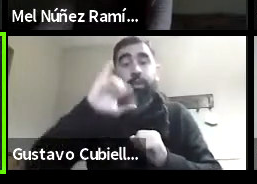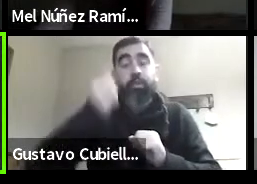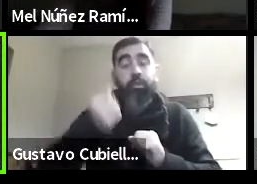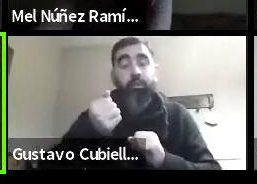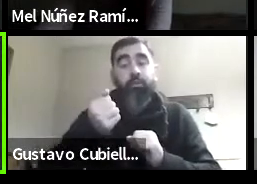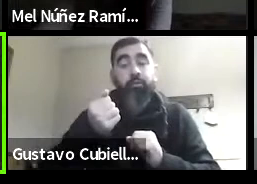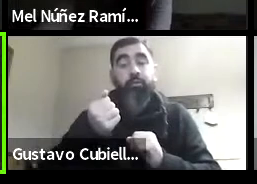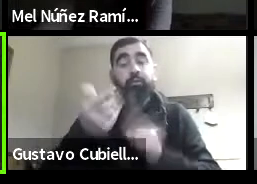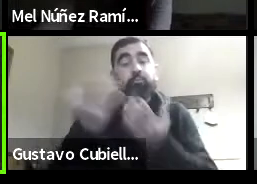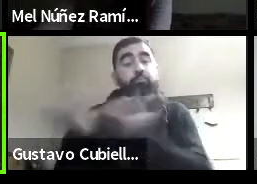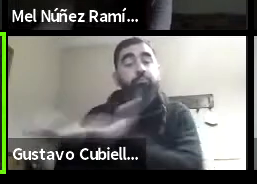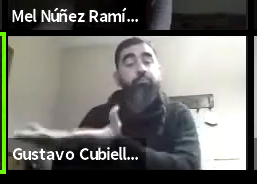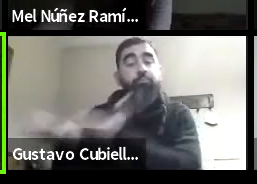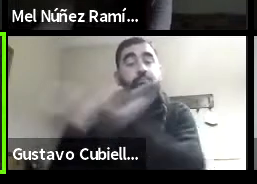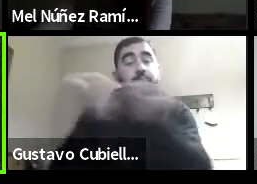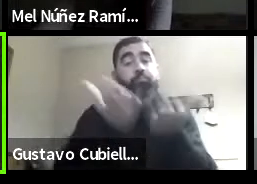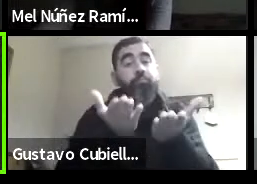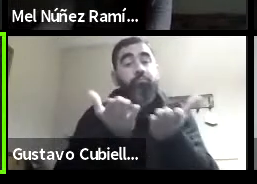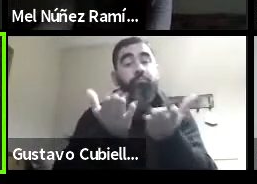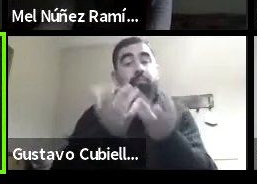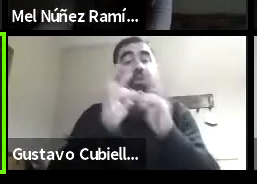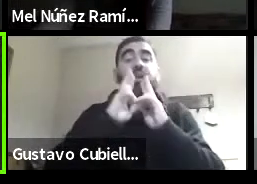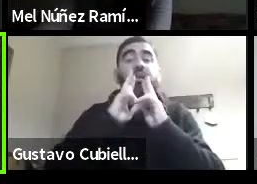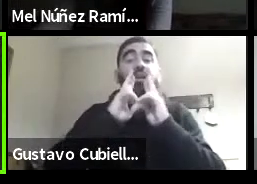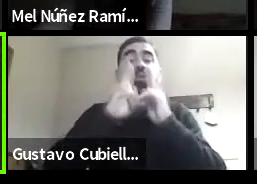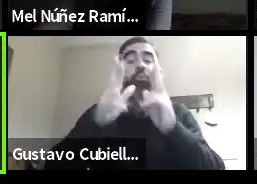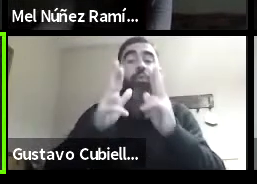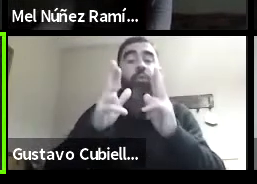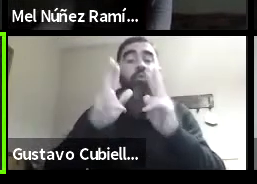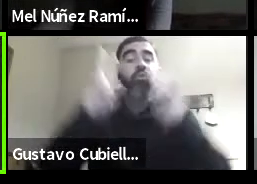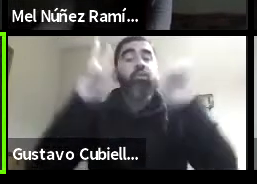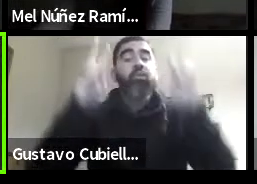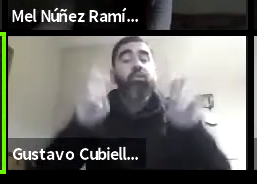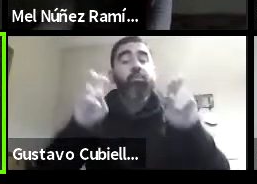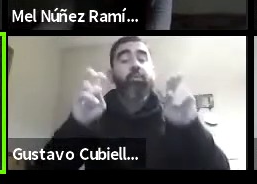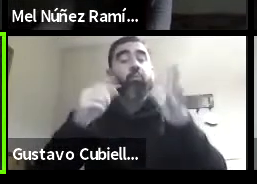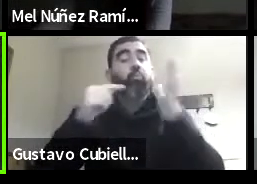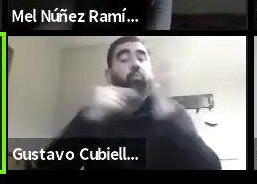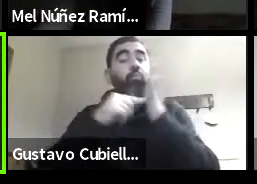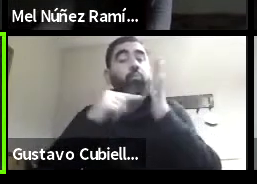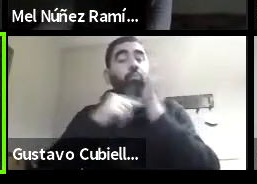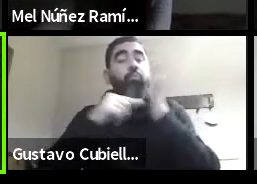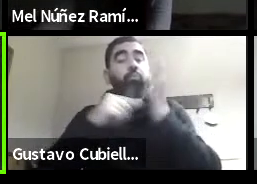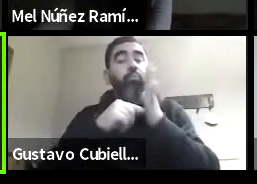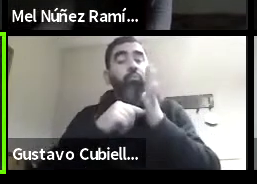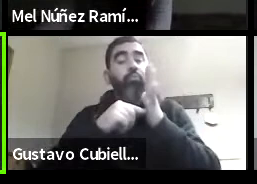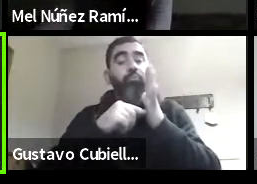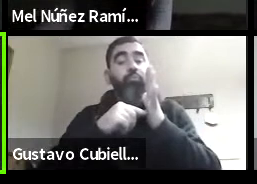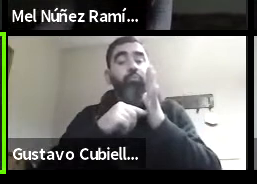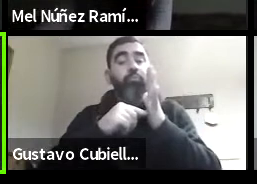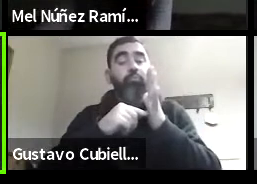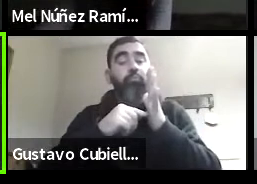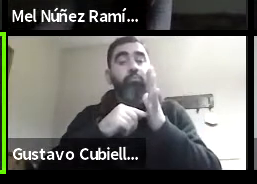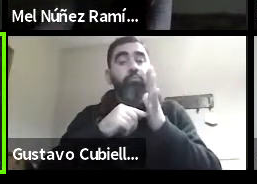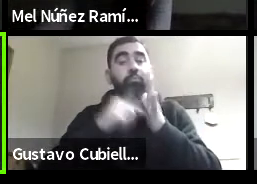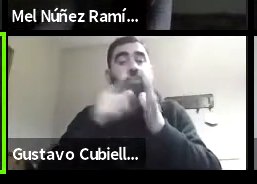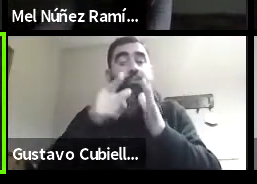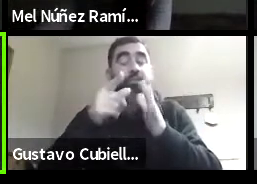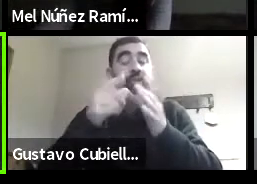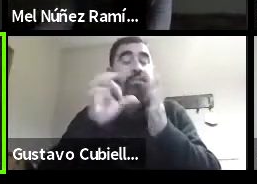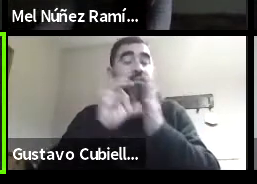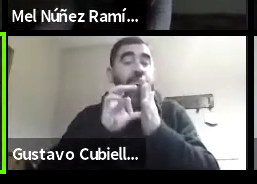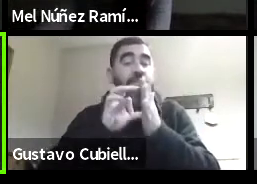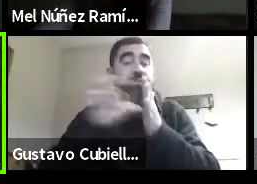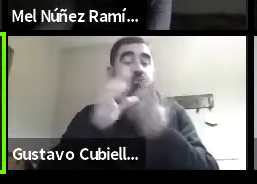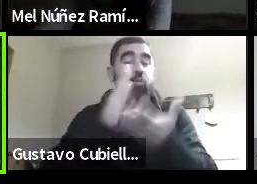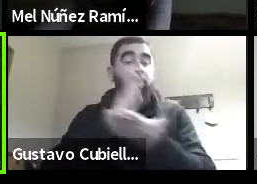presentando los resultados referidos específicamente a justamente a esta prestación de